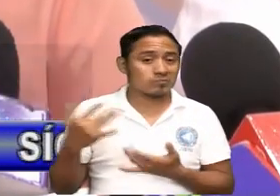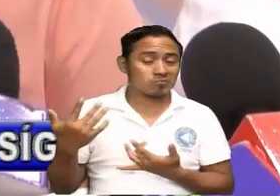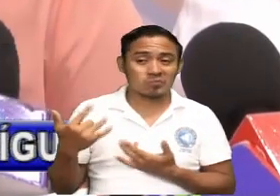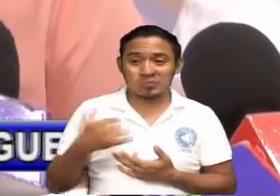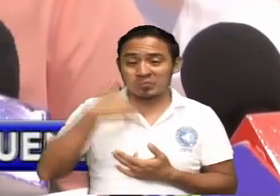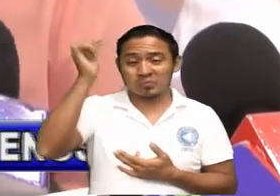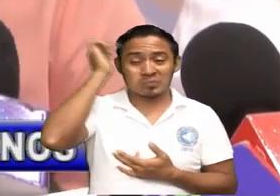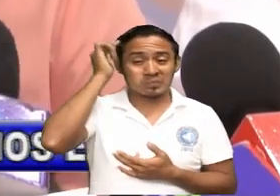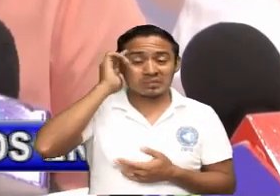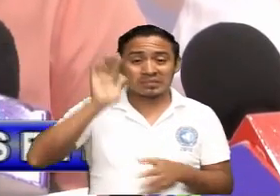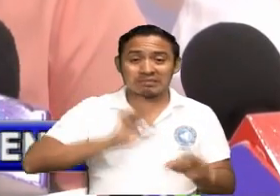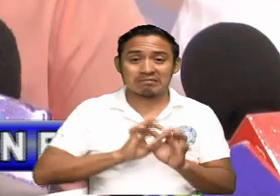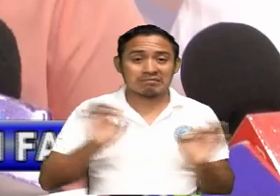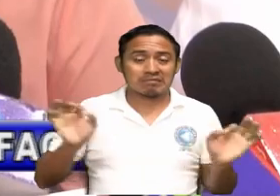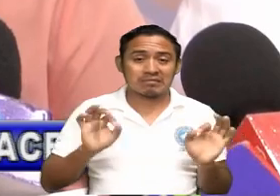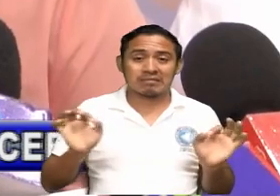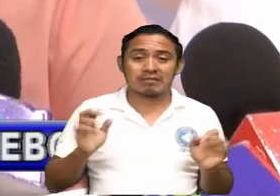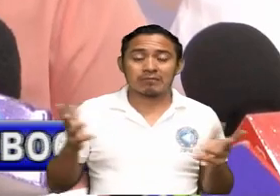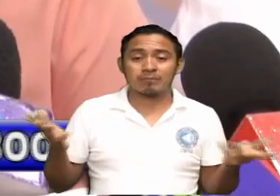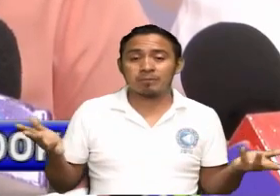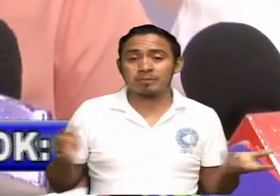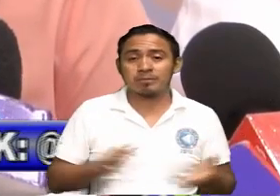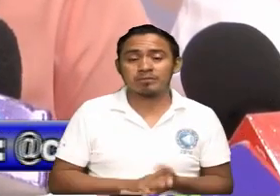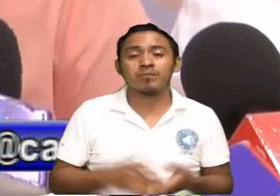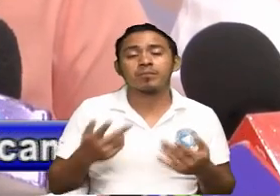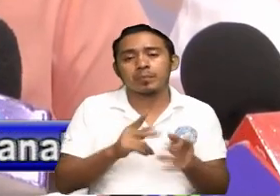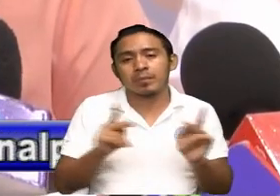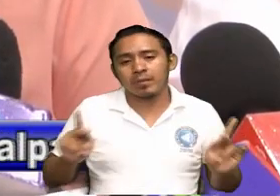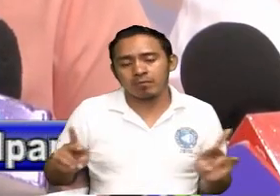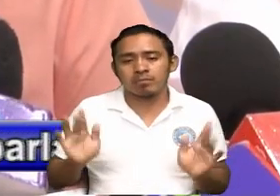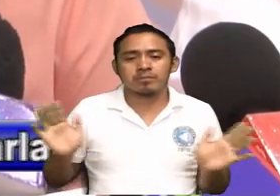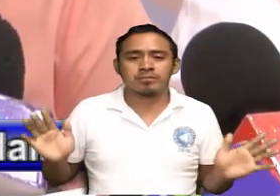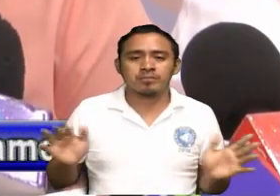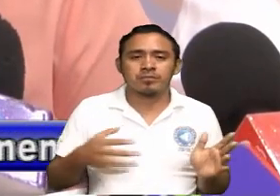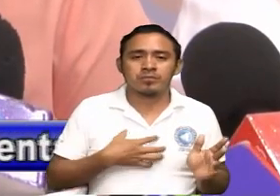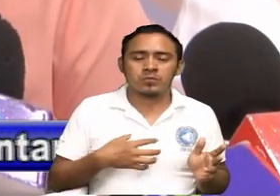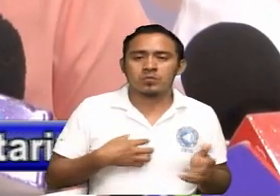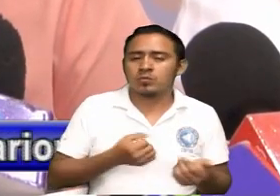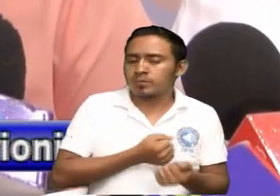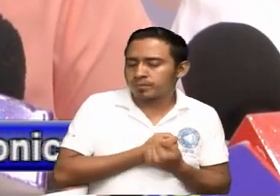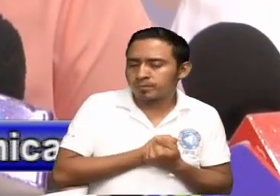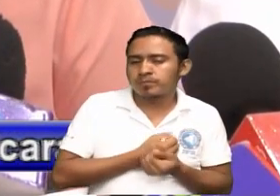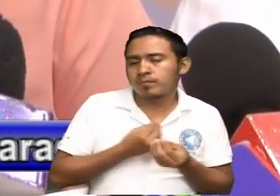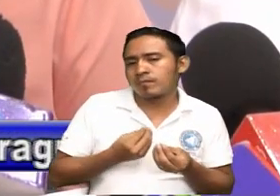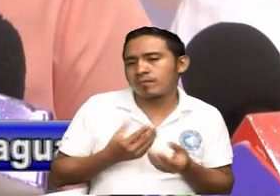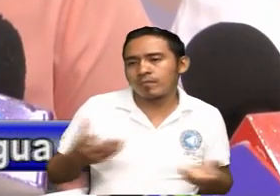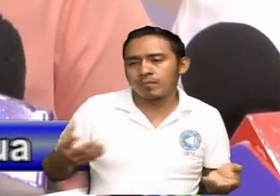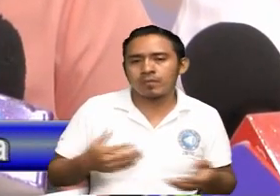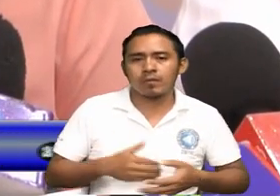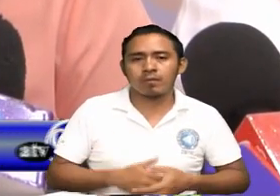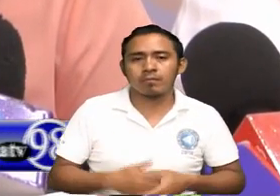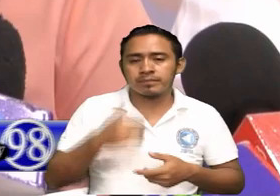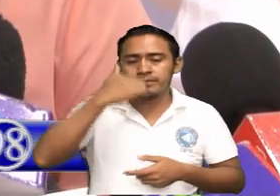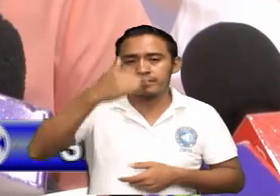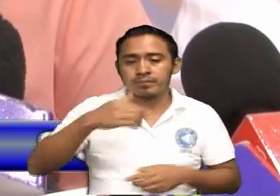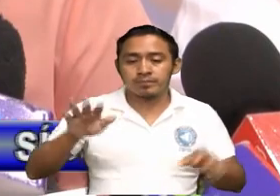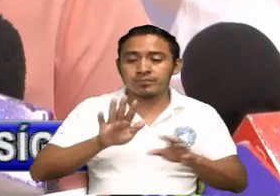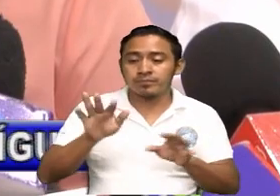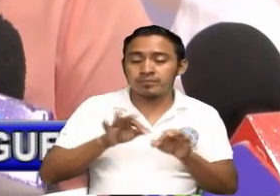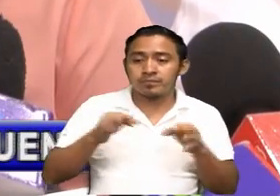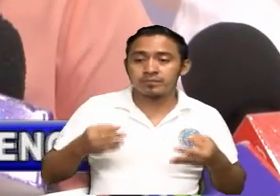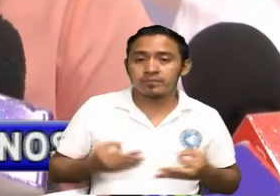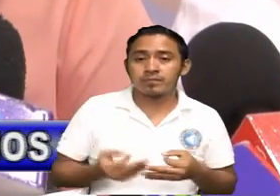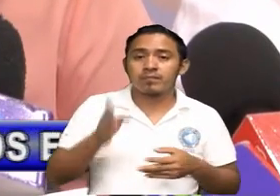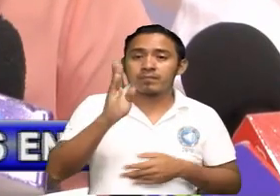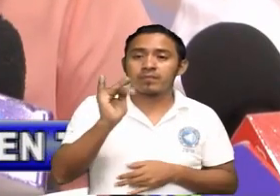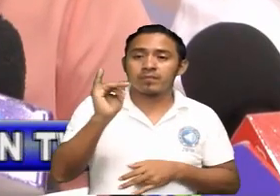imaginado jamás que hubiera sucedido. Sin embargo, nosotros con mucho cariño le decimos a la familia que Bismar